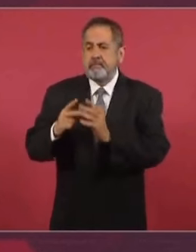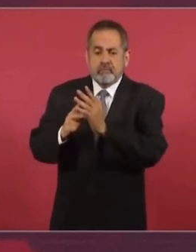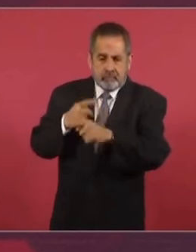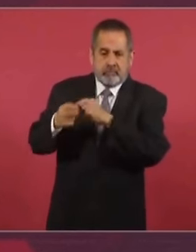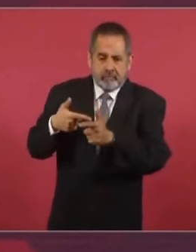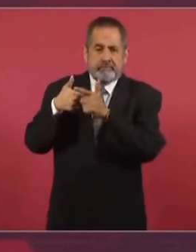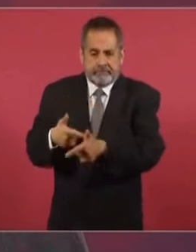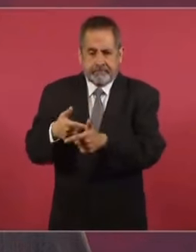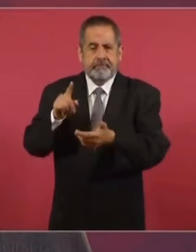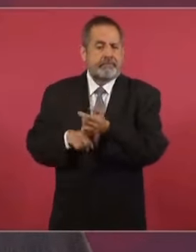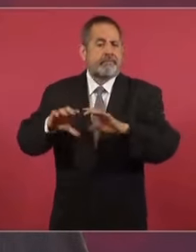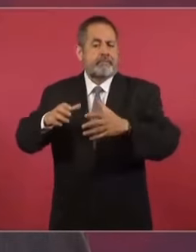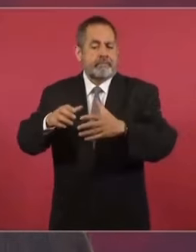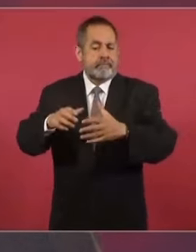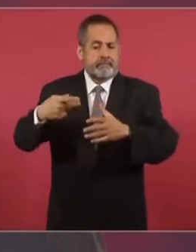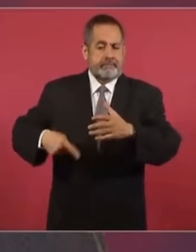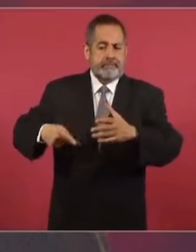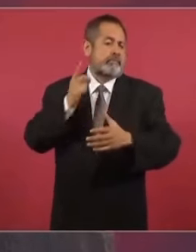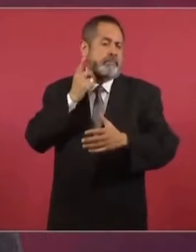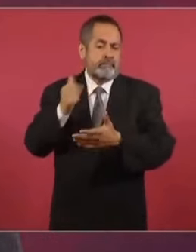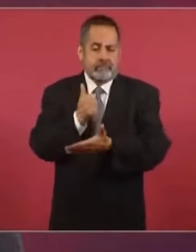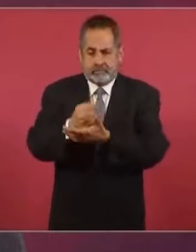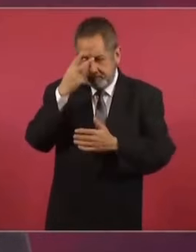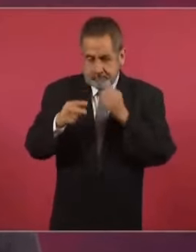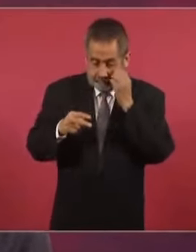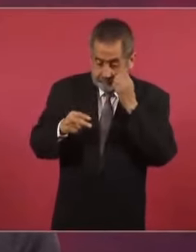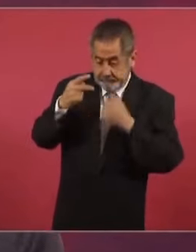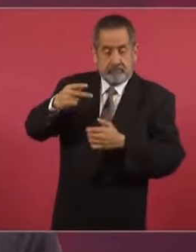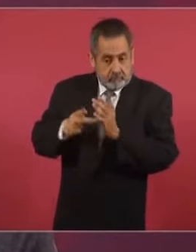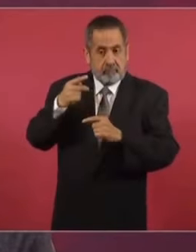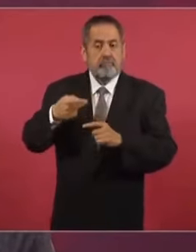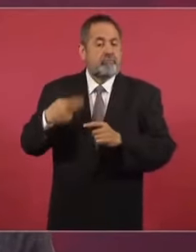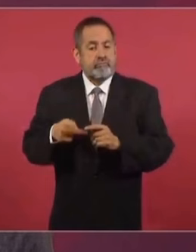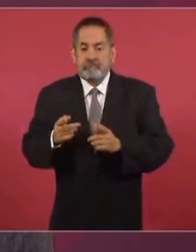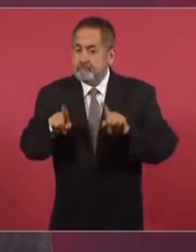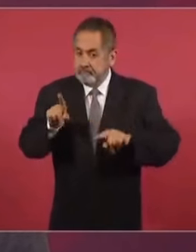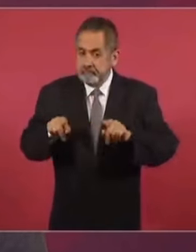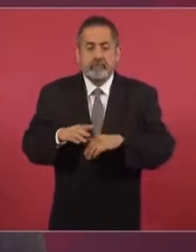ratifiquen en la Asamblea de la Ciudad de México, porque a ella le tocó